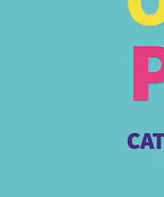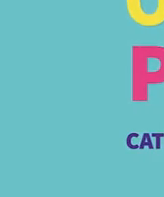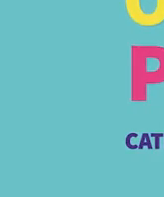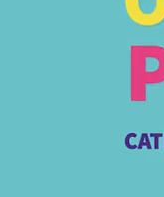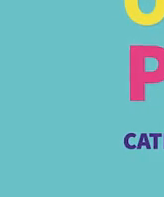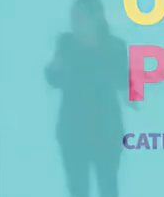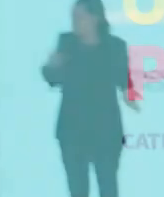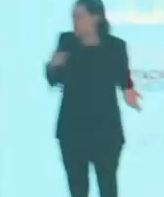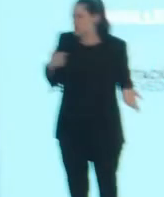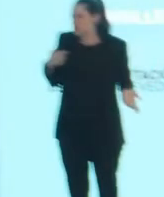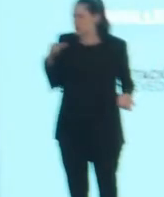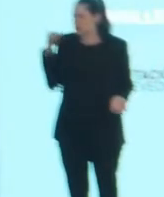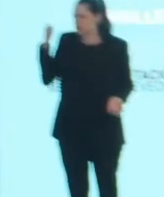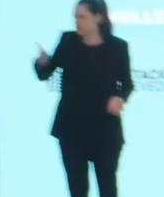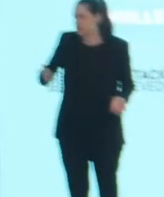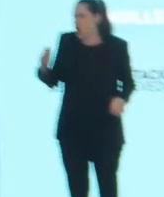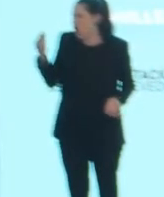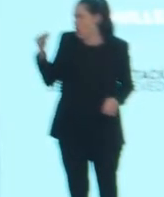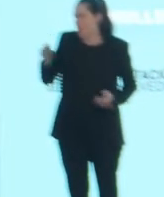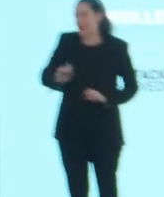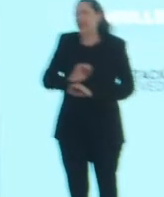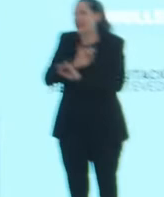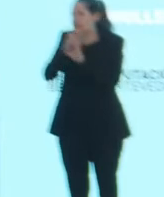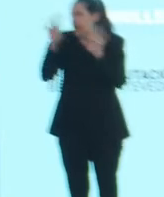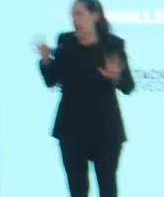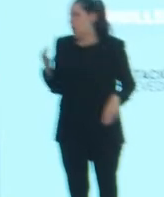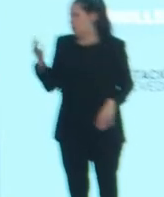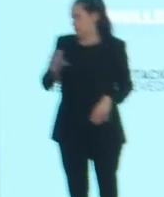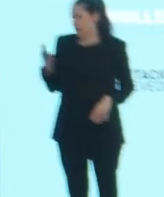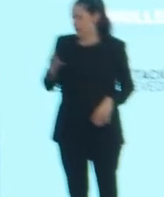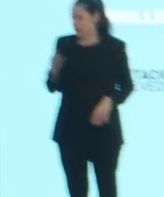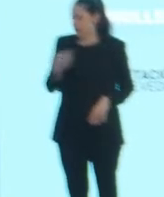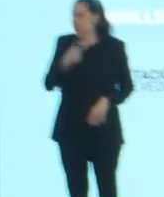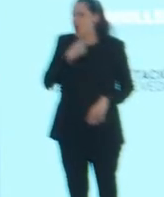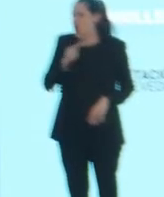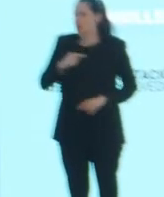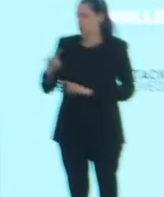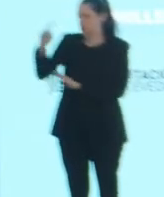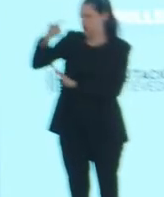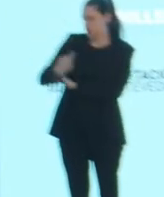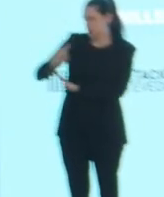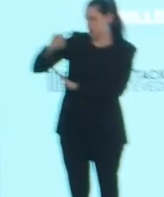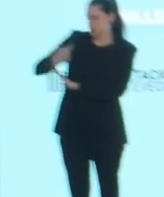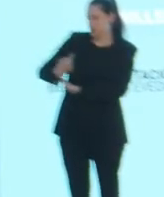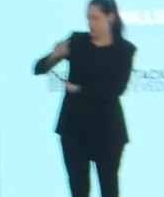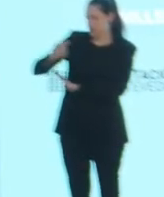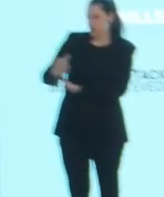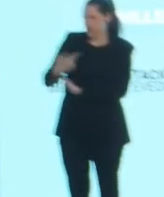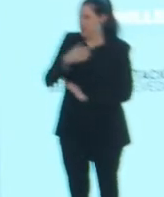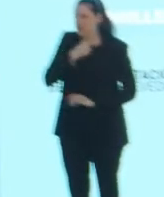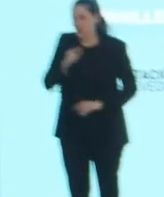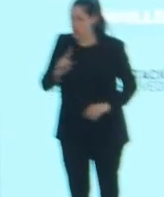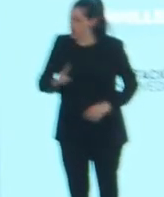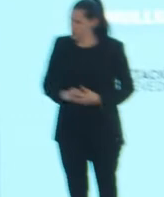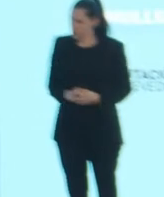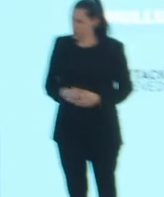yo tuve claro desde muy joven que no me gustaba que me mandaran y que sobre todo quería elegir